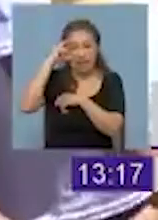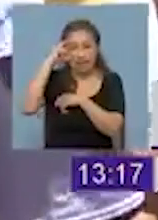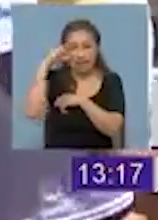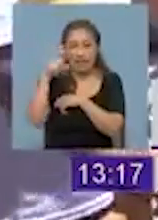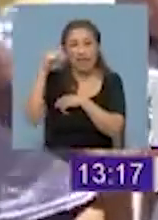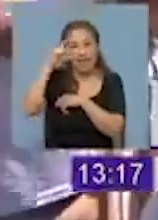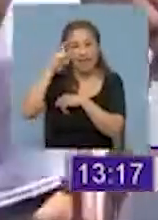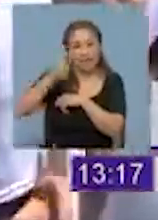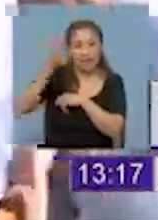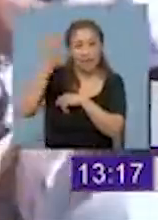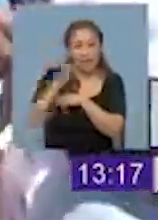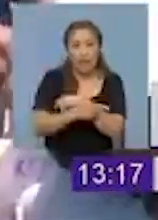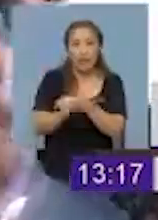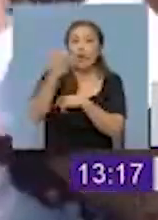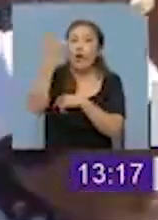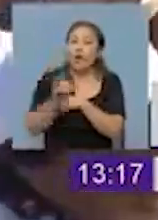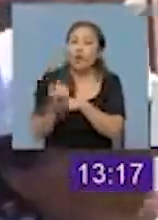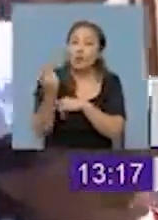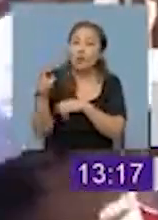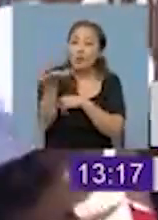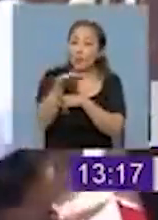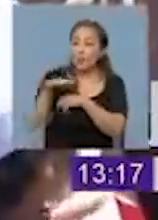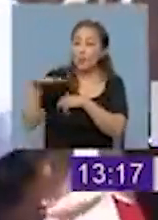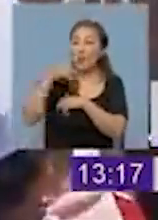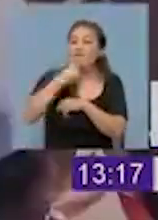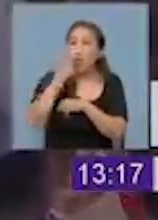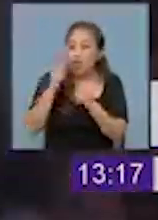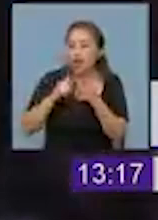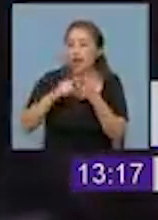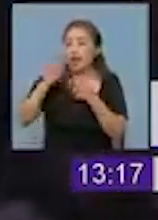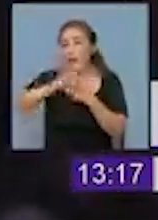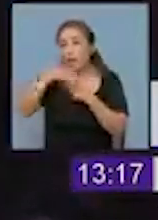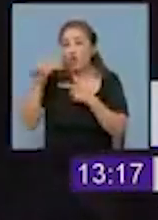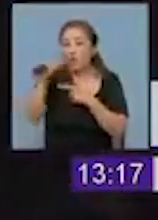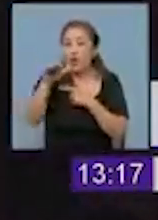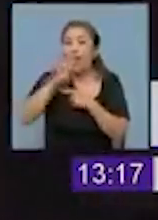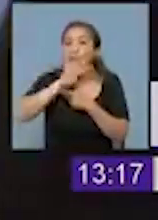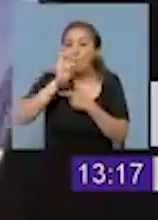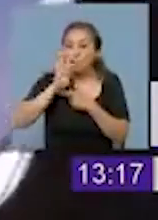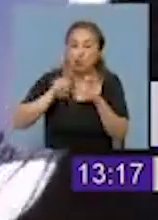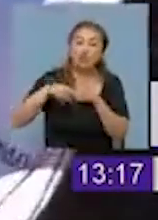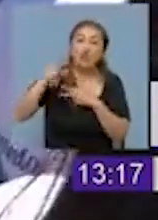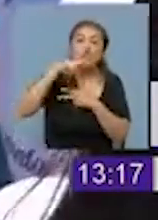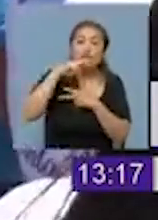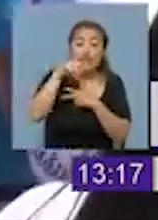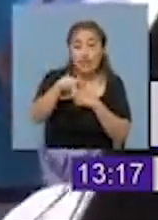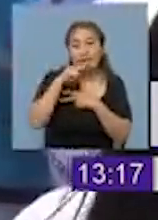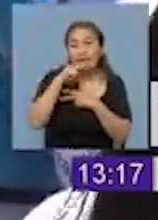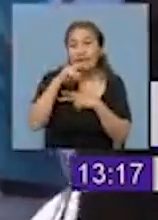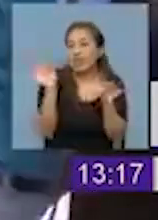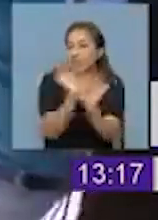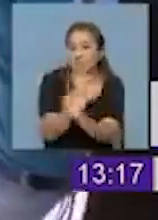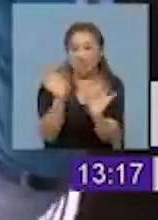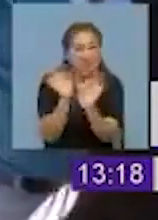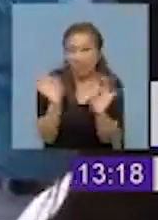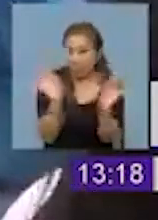definición digamos que teníamos una zona roja una zona amarilla y una zona verde digamos la zona verde era la que no había